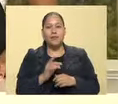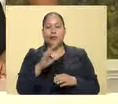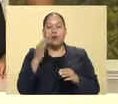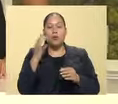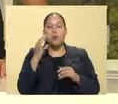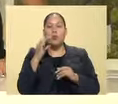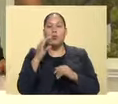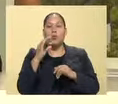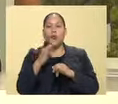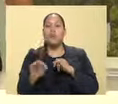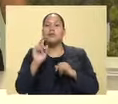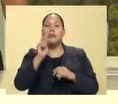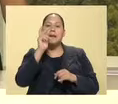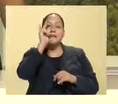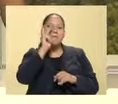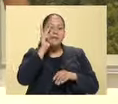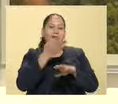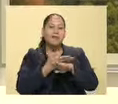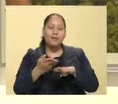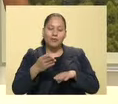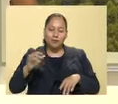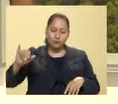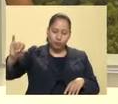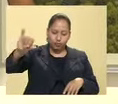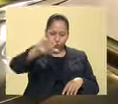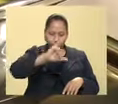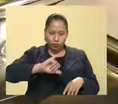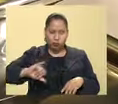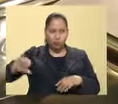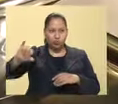vino blanco. ¡Tintirín! ¡Bueno, qué rico!